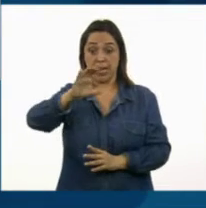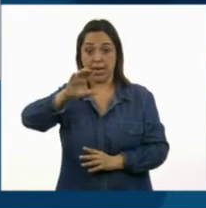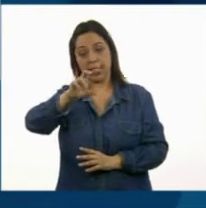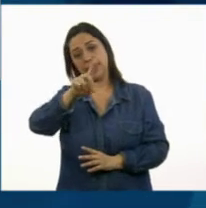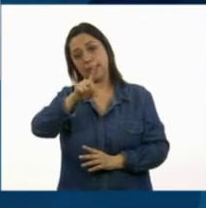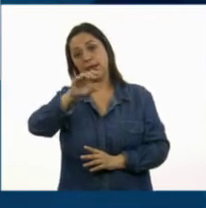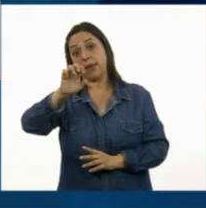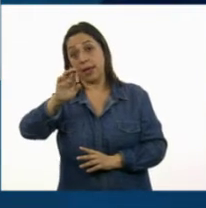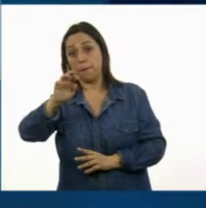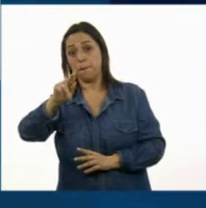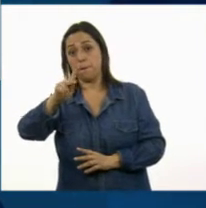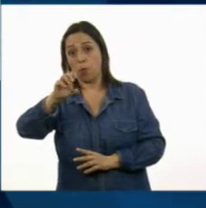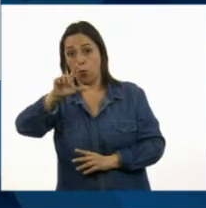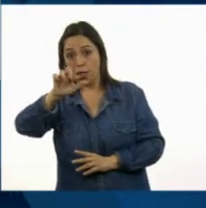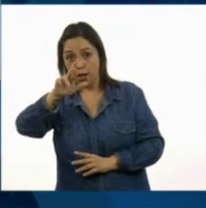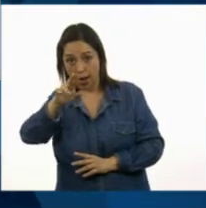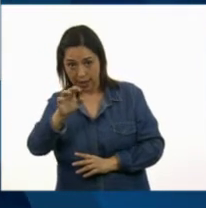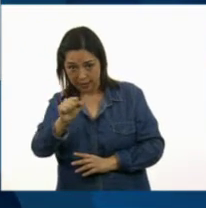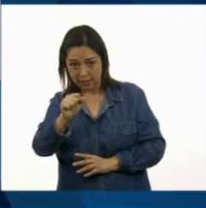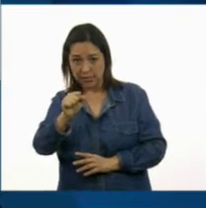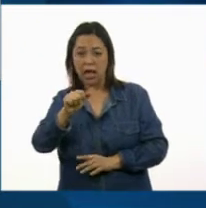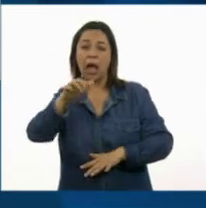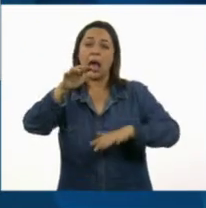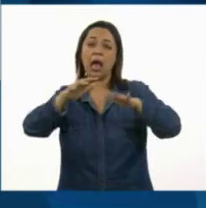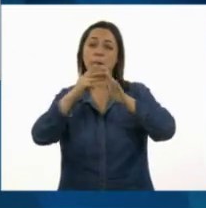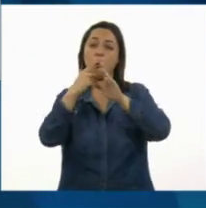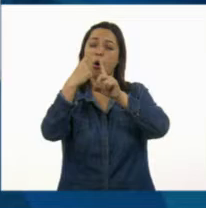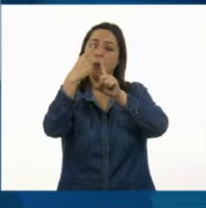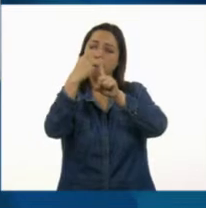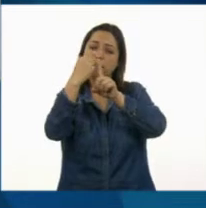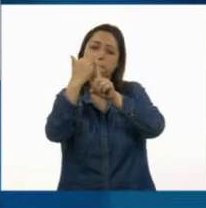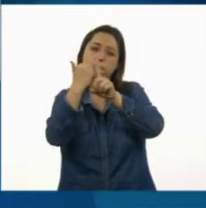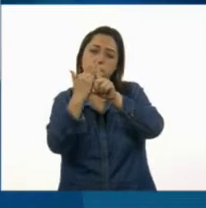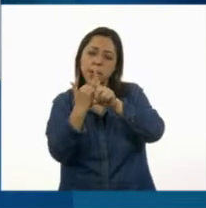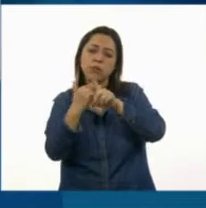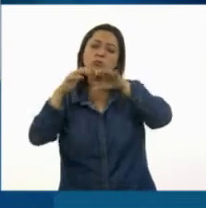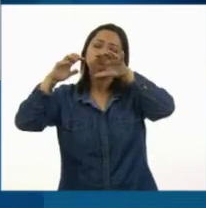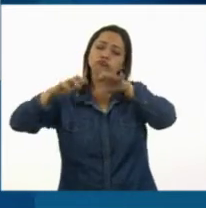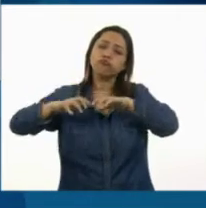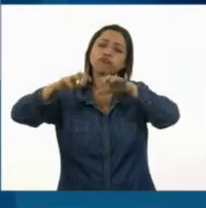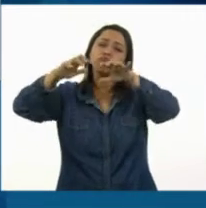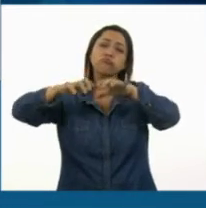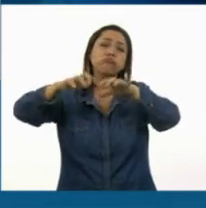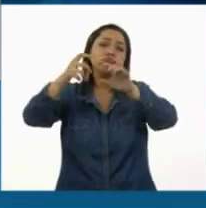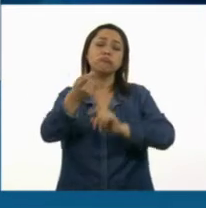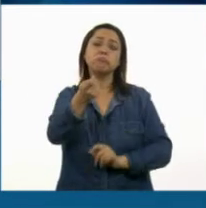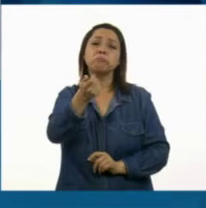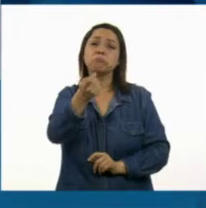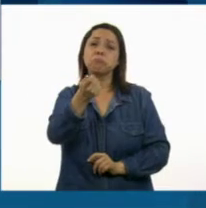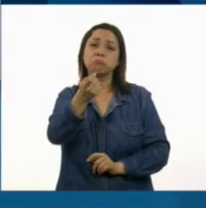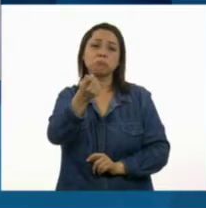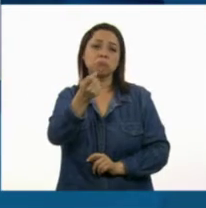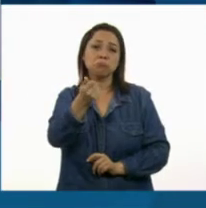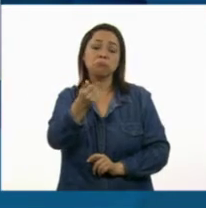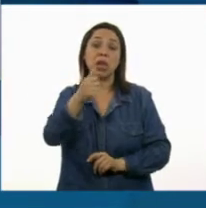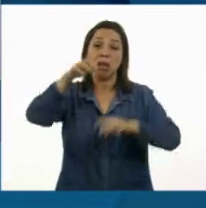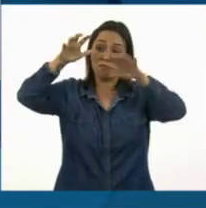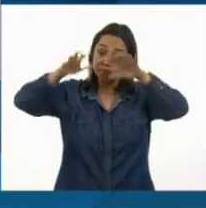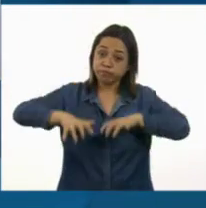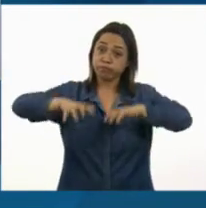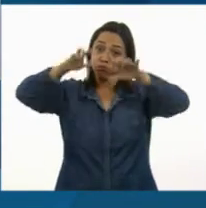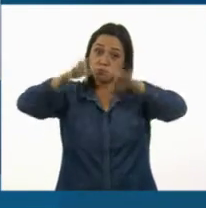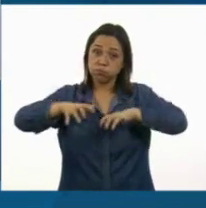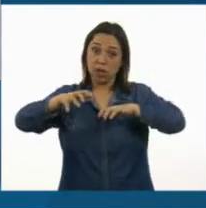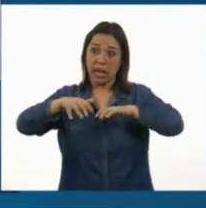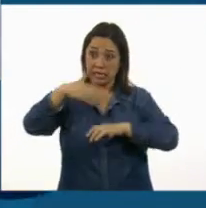E, tienen una precipitación menor a los 200 milímetros anuales y no poseen un periodo de lluvias